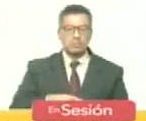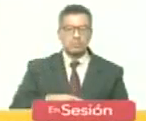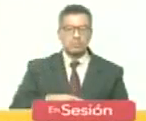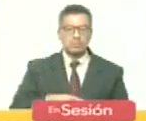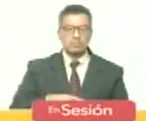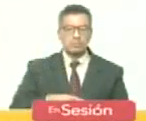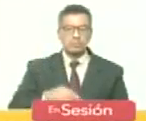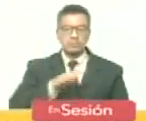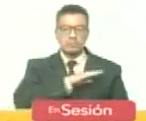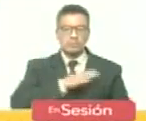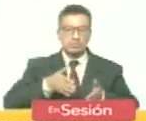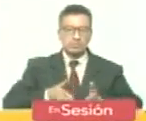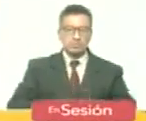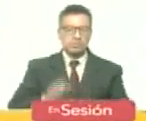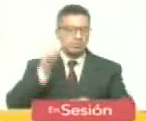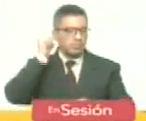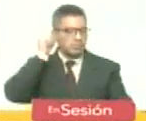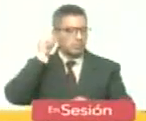en mi hija,